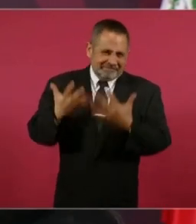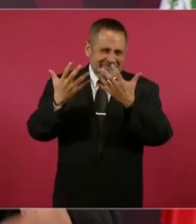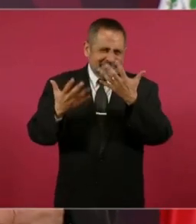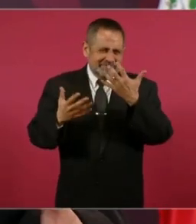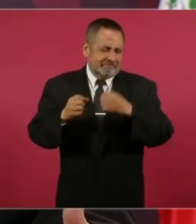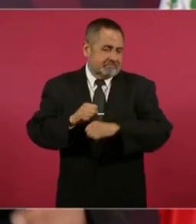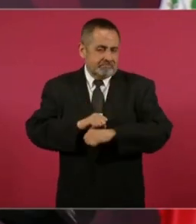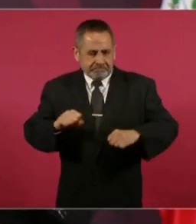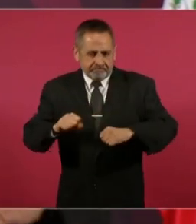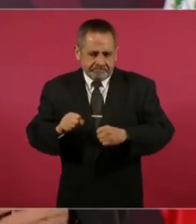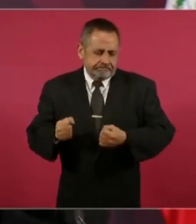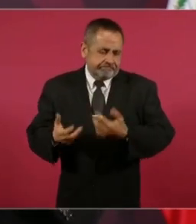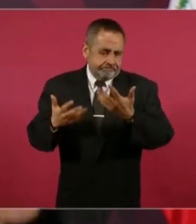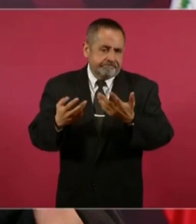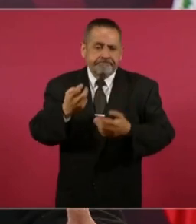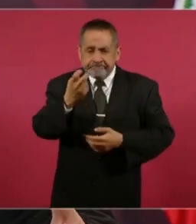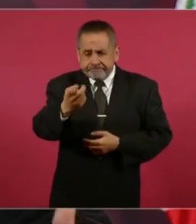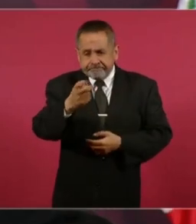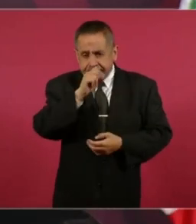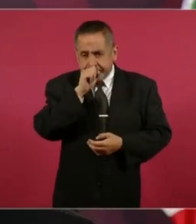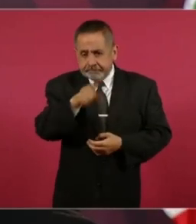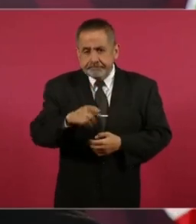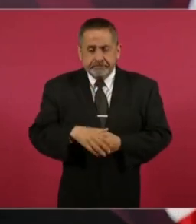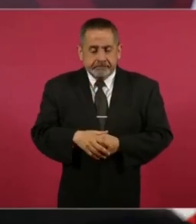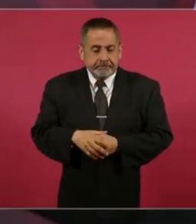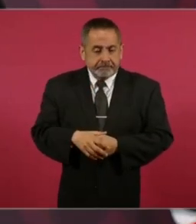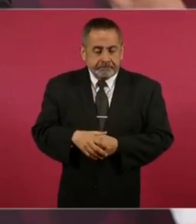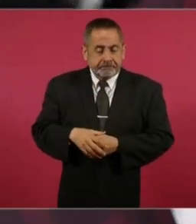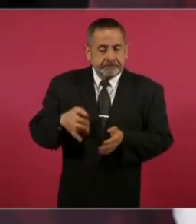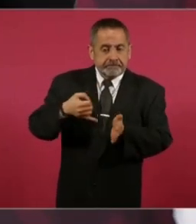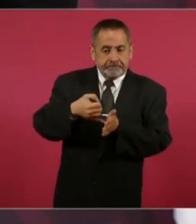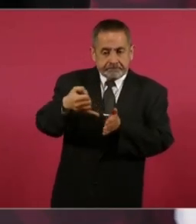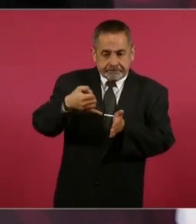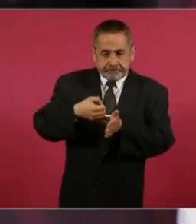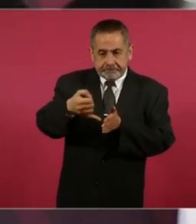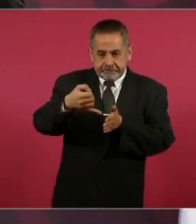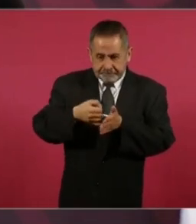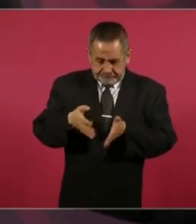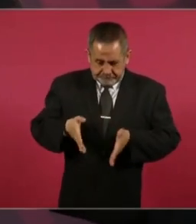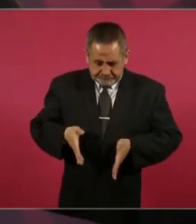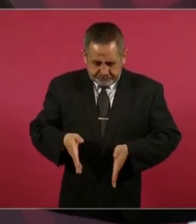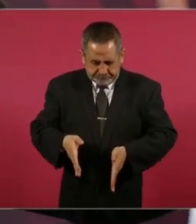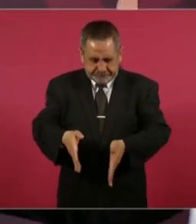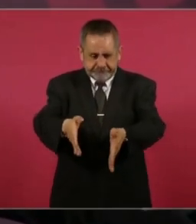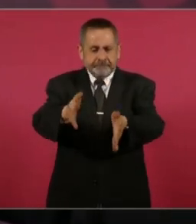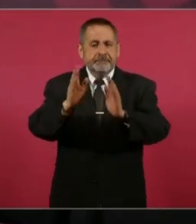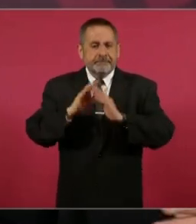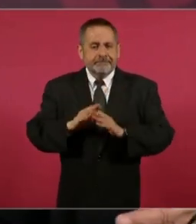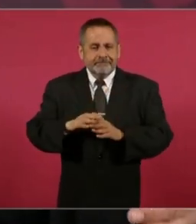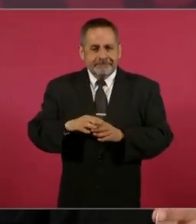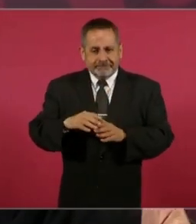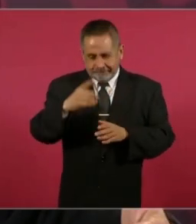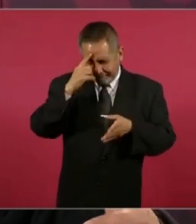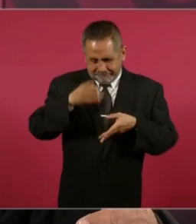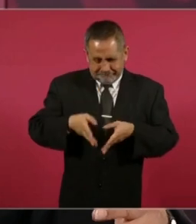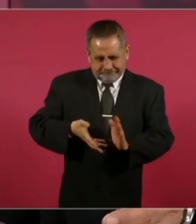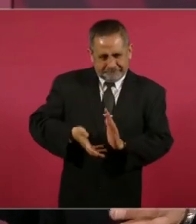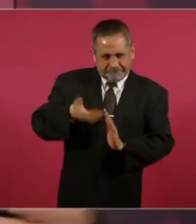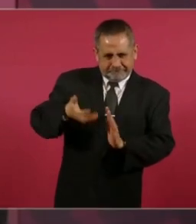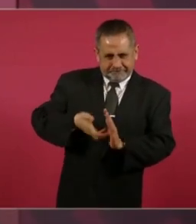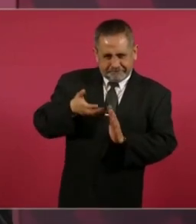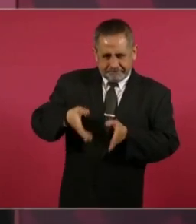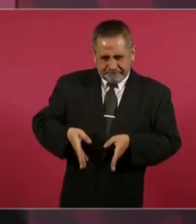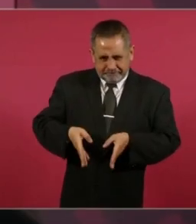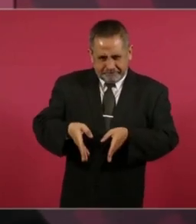eso este habrían zanjas como albercas